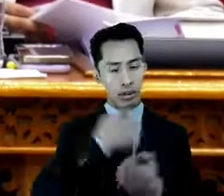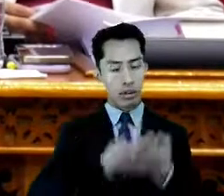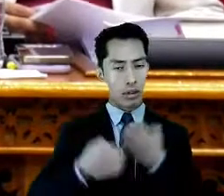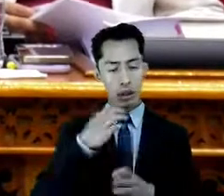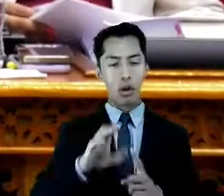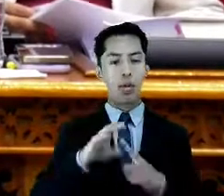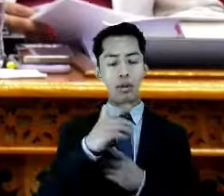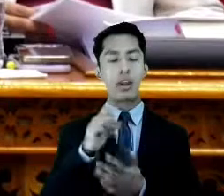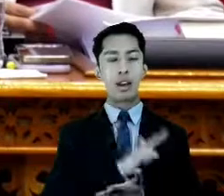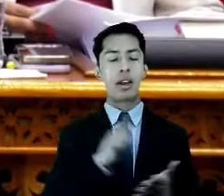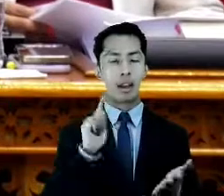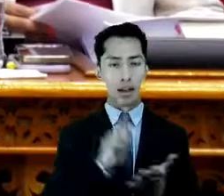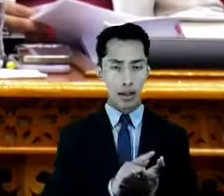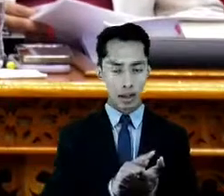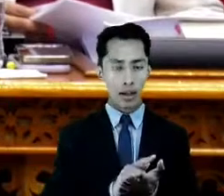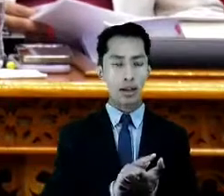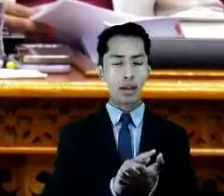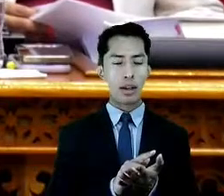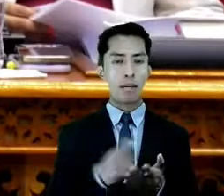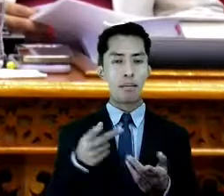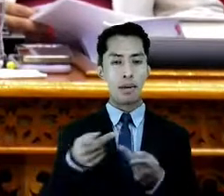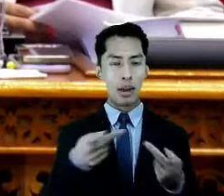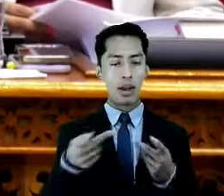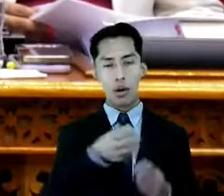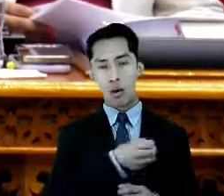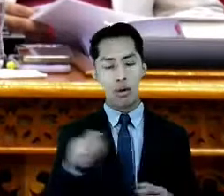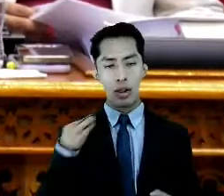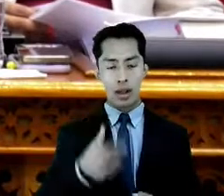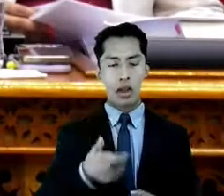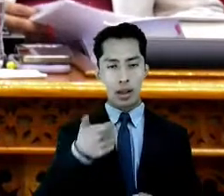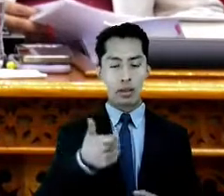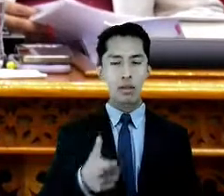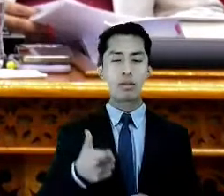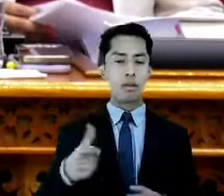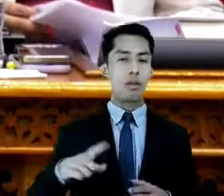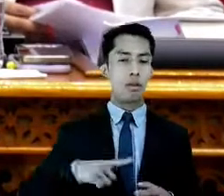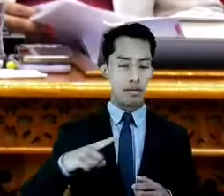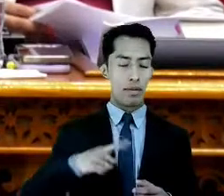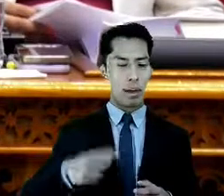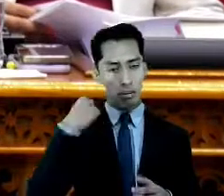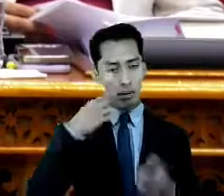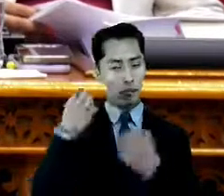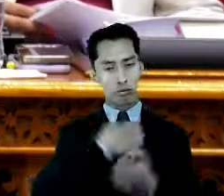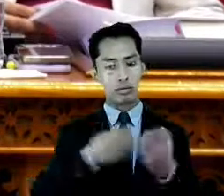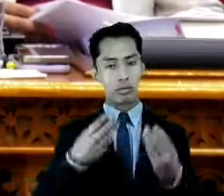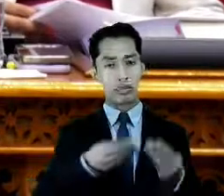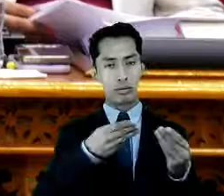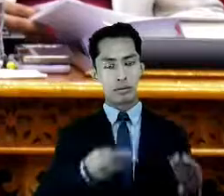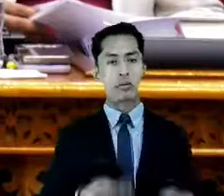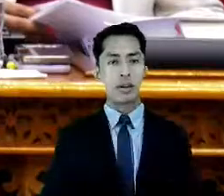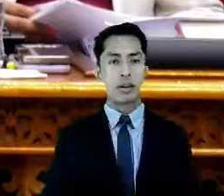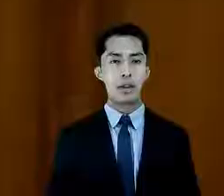las comisiones legislativas de Planeación y Gasto Público y de Finanzas Públicas para estudio y dictamen.